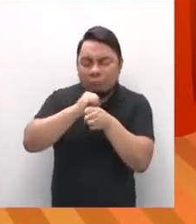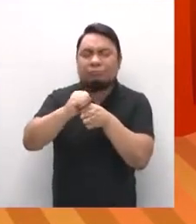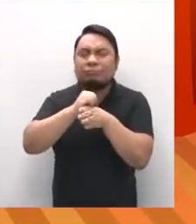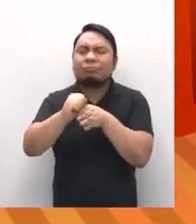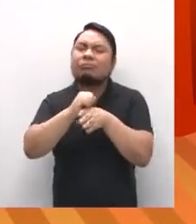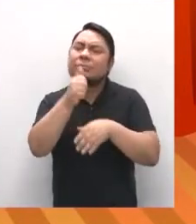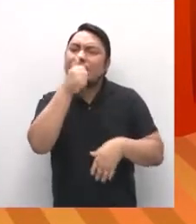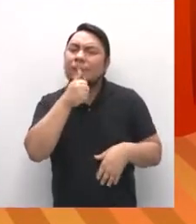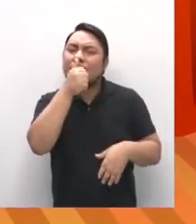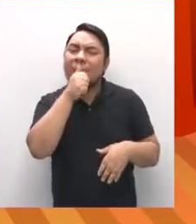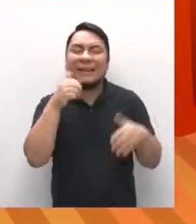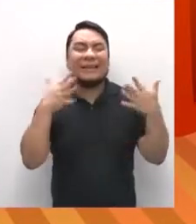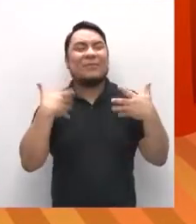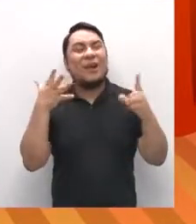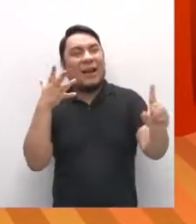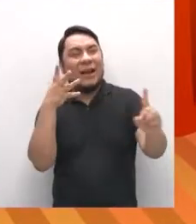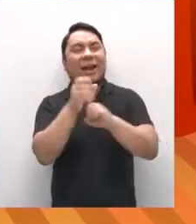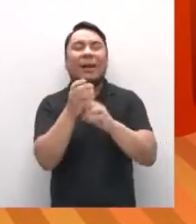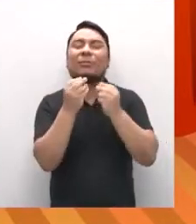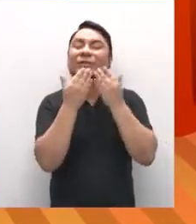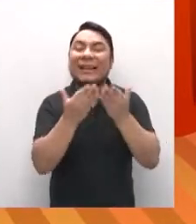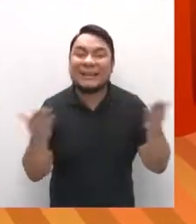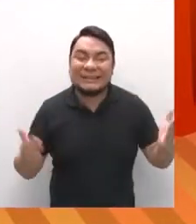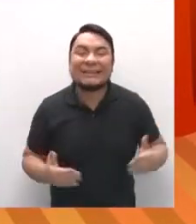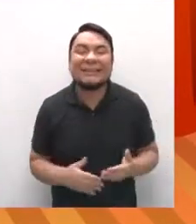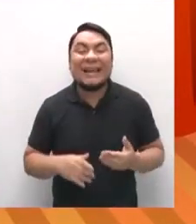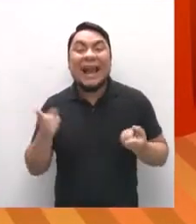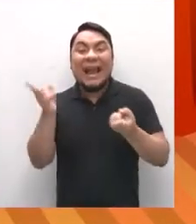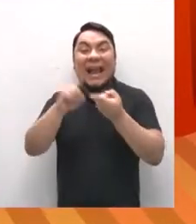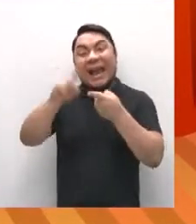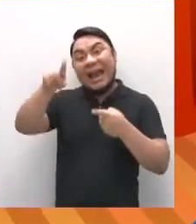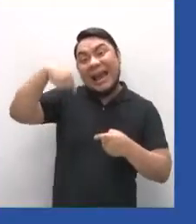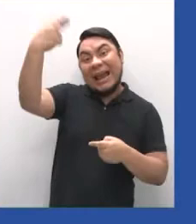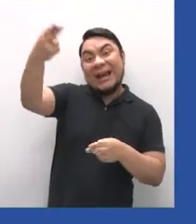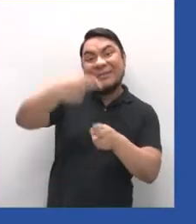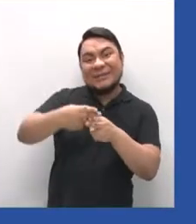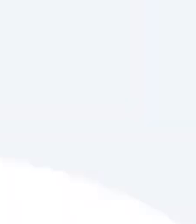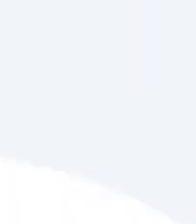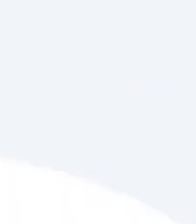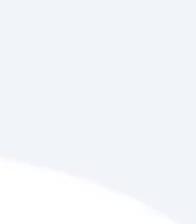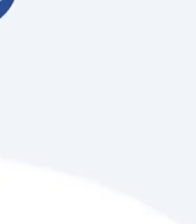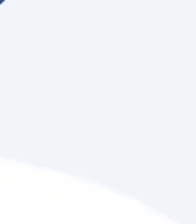y paciencia podemos lograr muchas cosas. ¡Hasta la próxima!